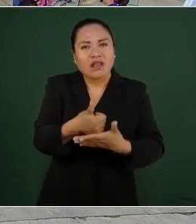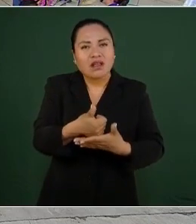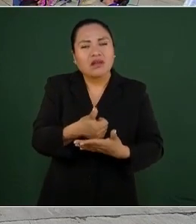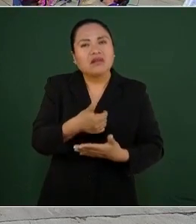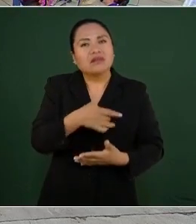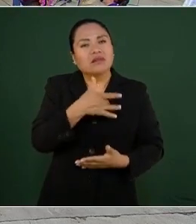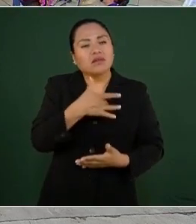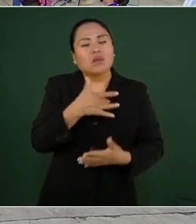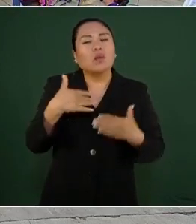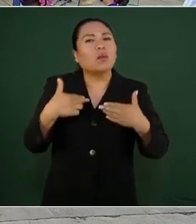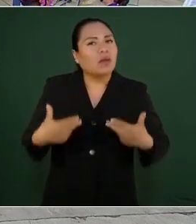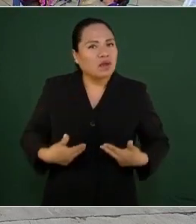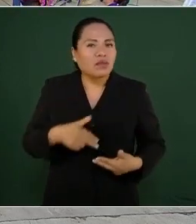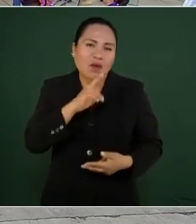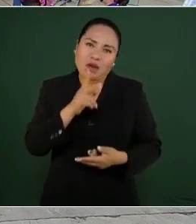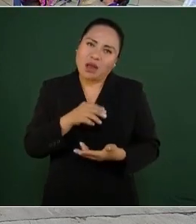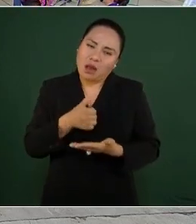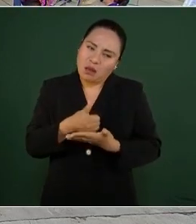Luego,